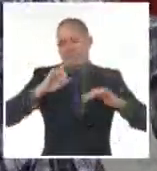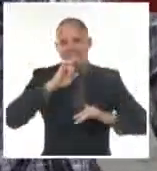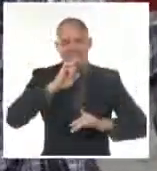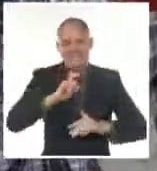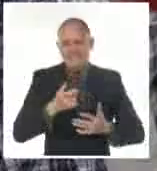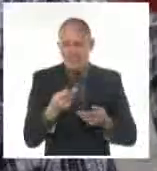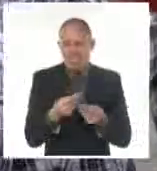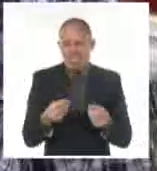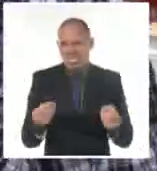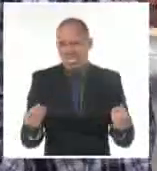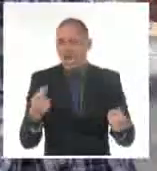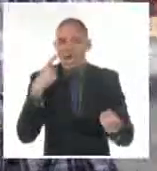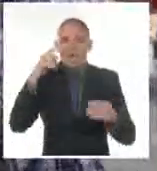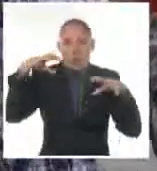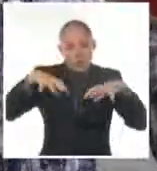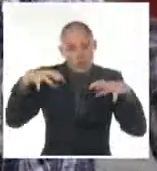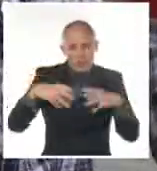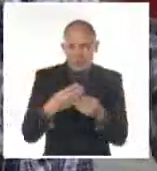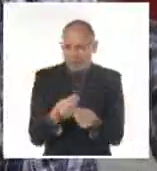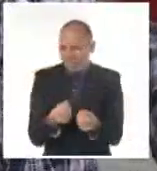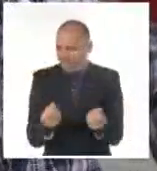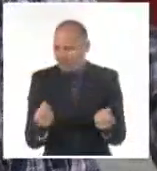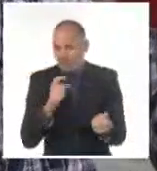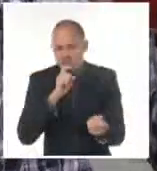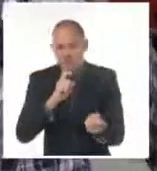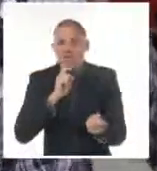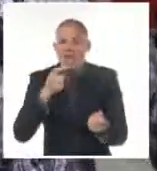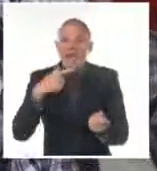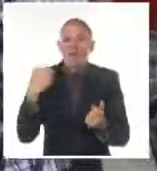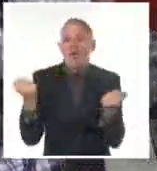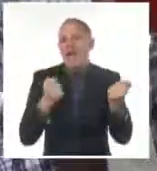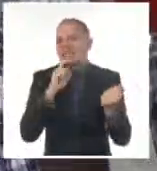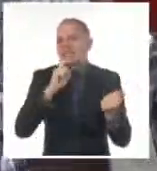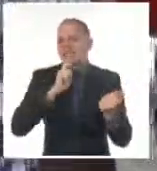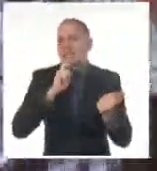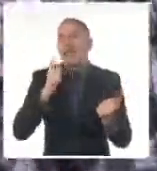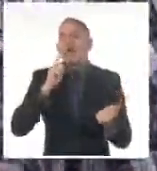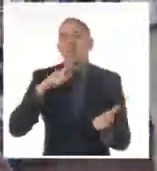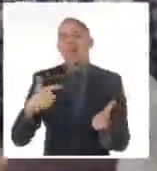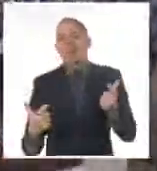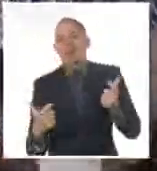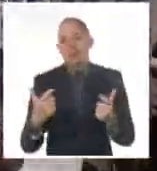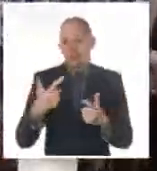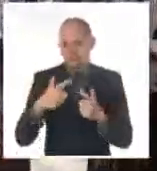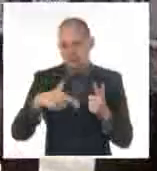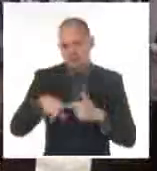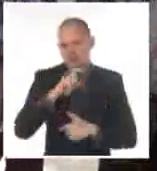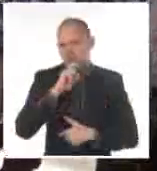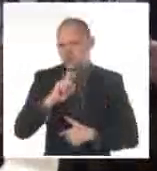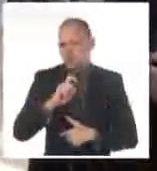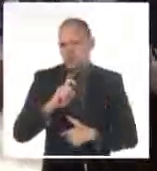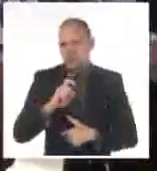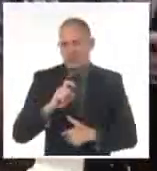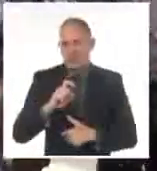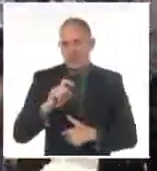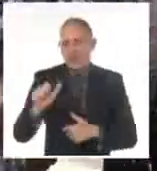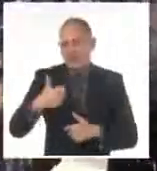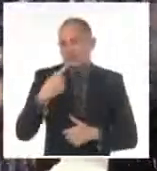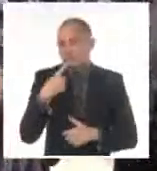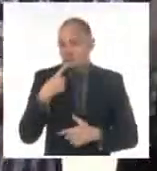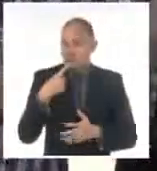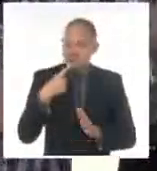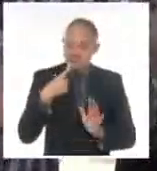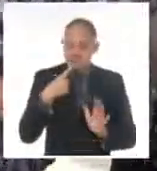De mal drenaje, hay que trabajarlo fuerte, pero bueno, hoy es una situación difícil que tenemos. Bueno, ahora si mejor el tiempo podemos recuperar eso. ¿Tienes con qué